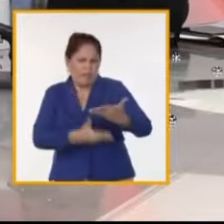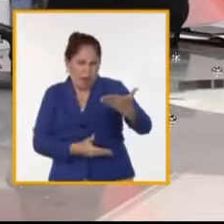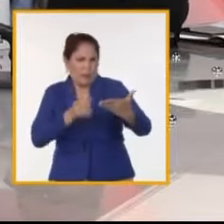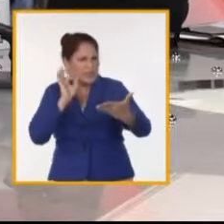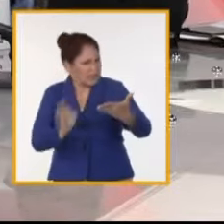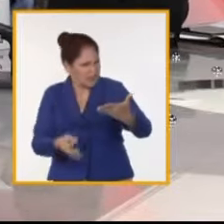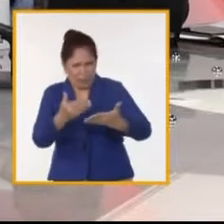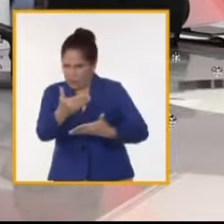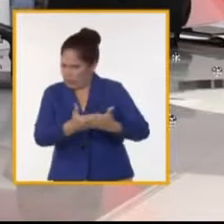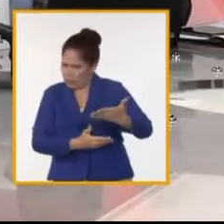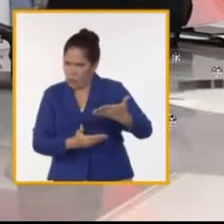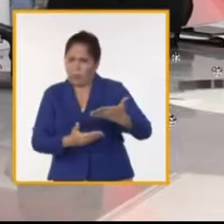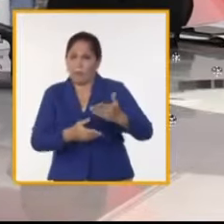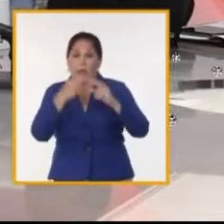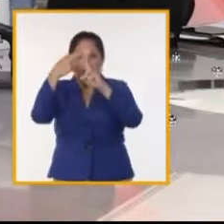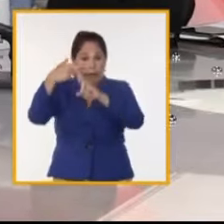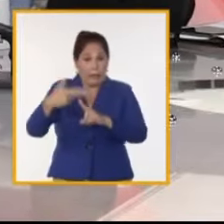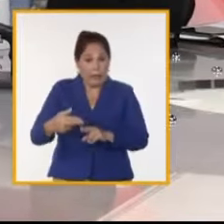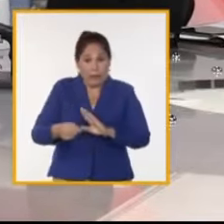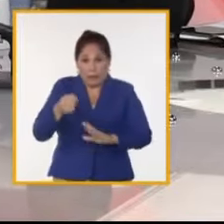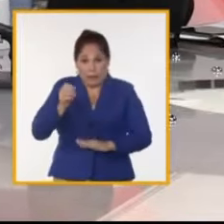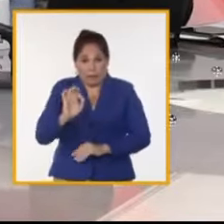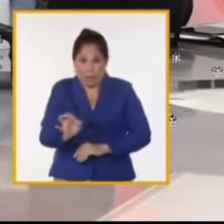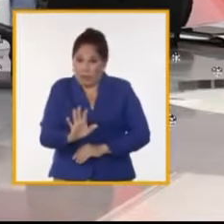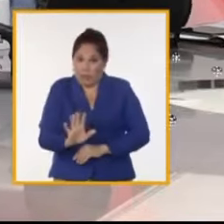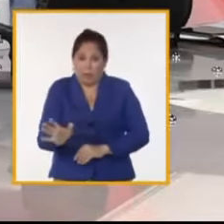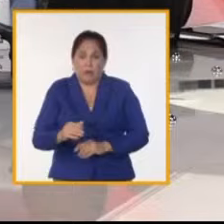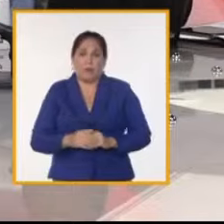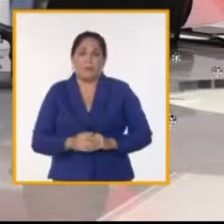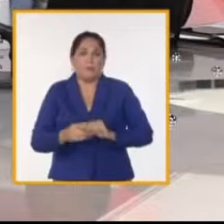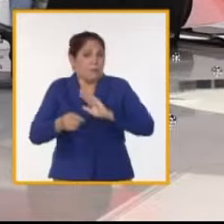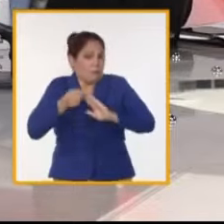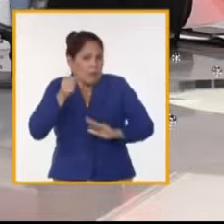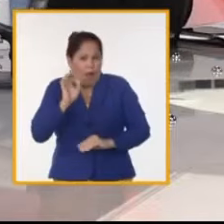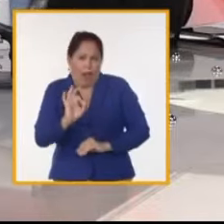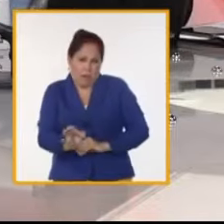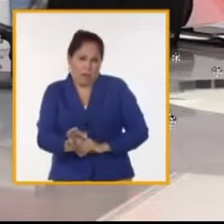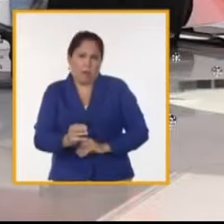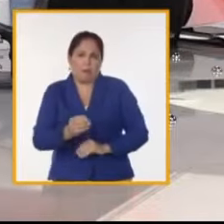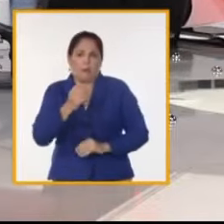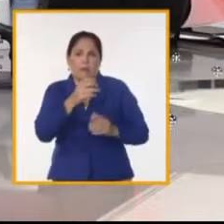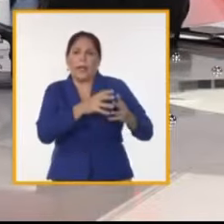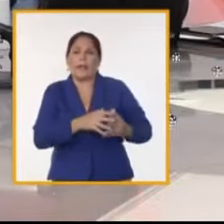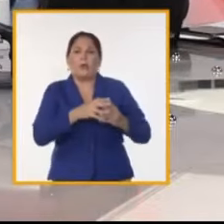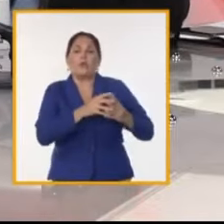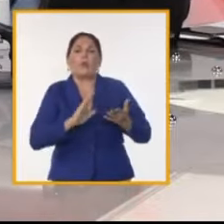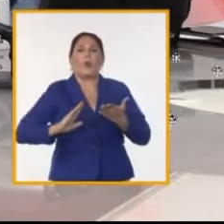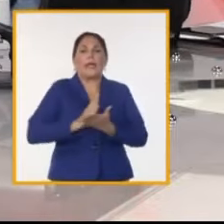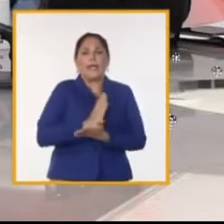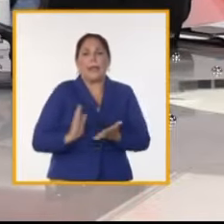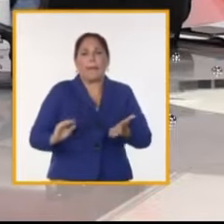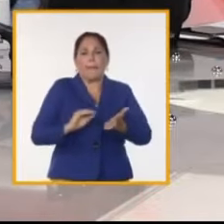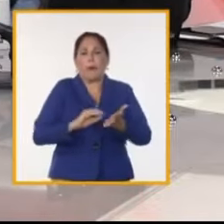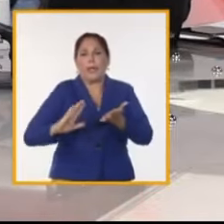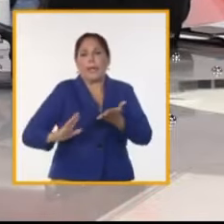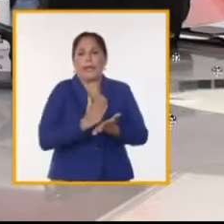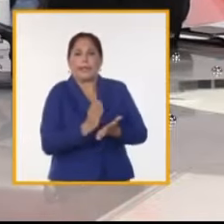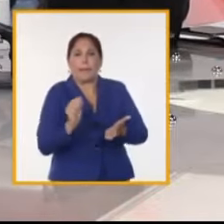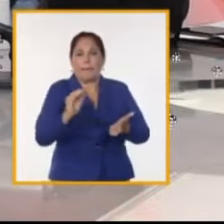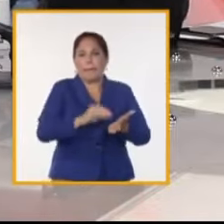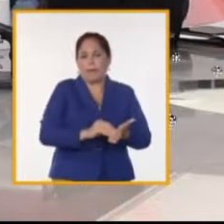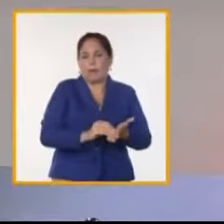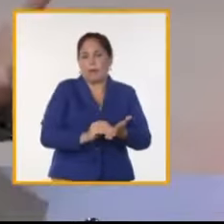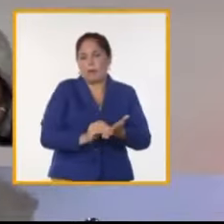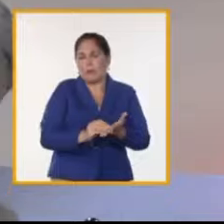Exacto exacto no la lista tiene tanta permanencia como como quiera el gobierno de Estados Unidos claro y también y también o sea muchos